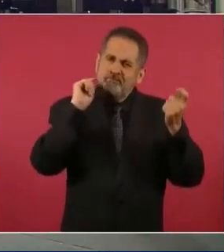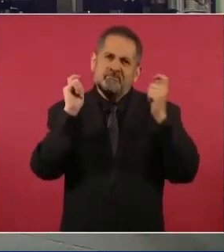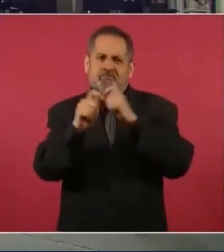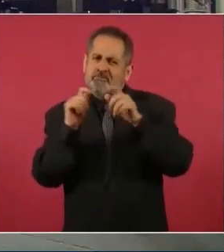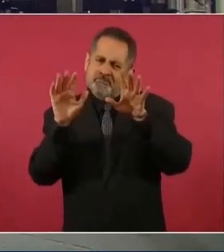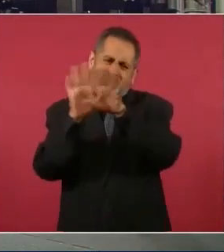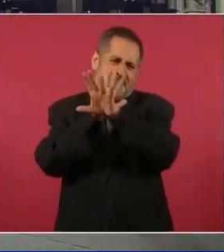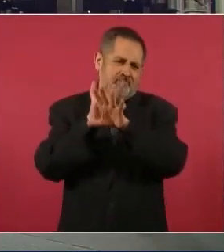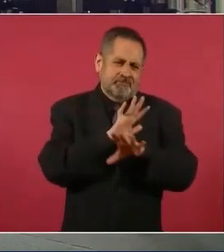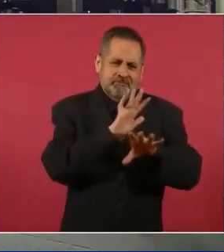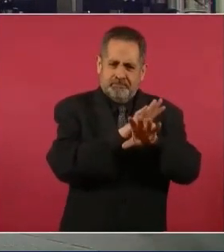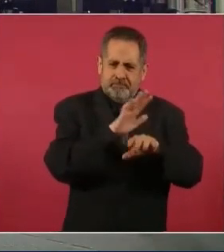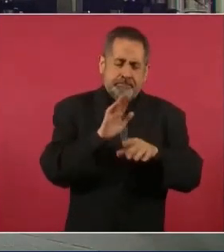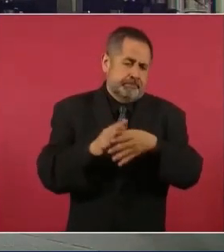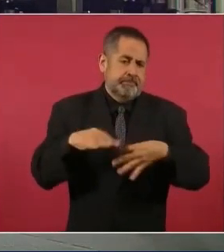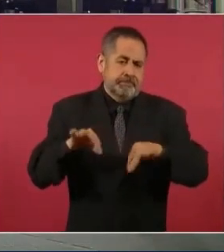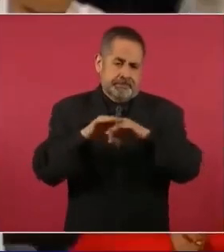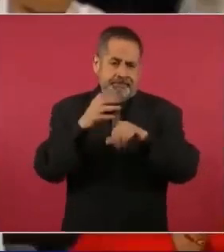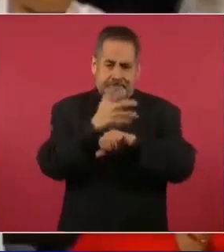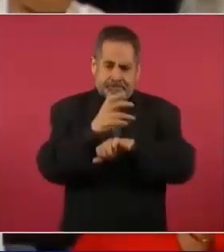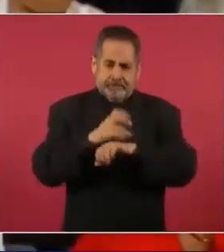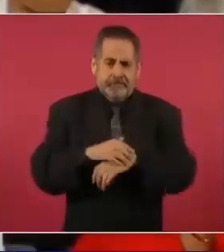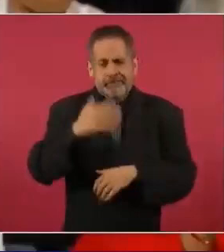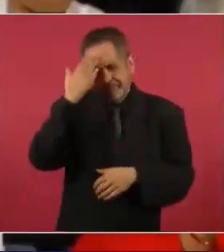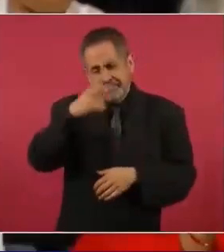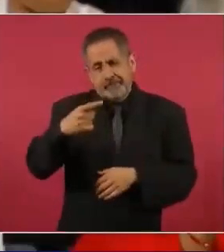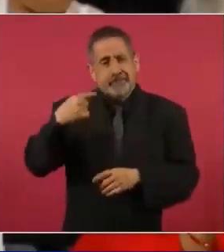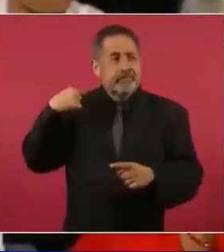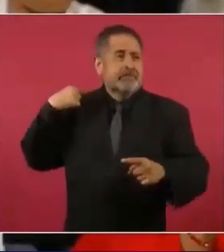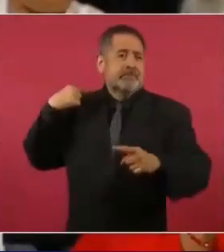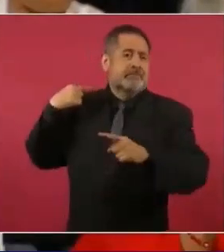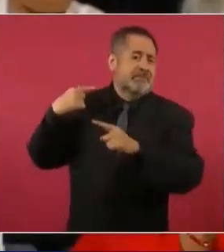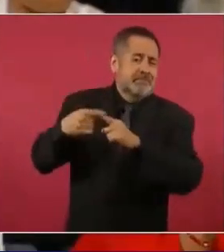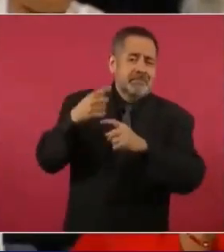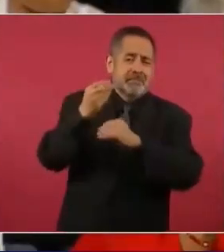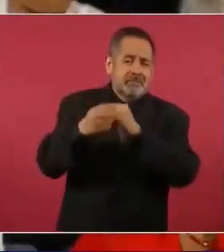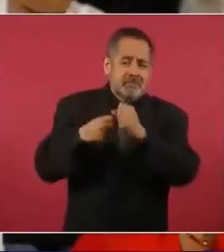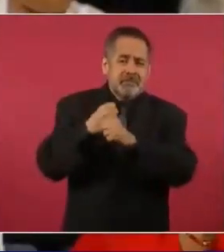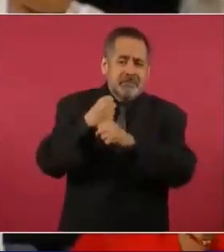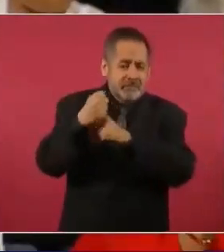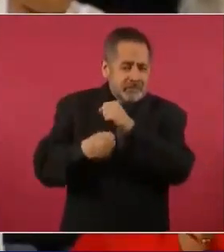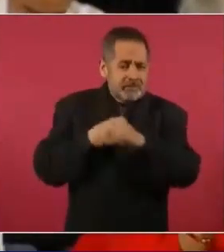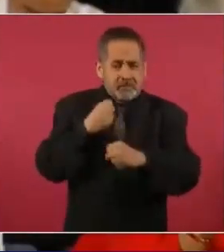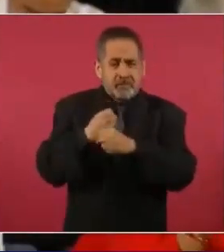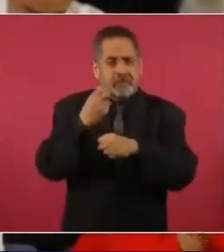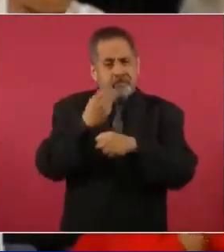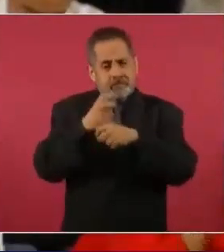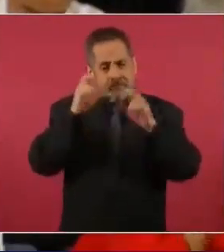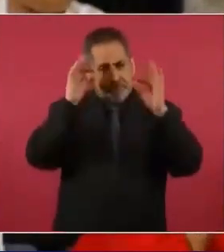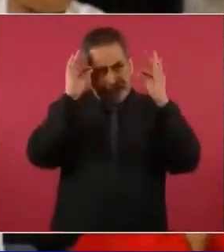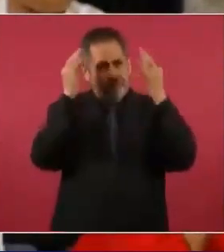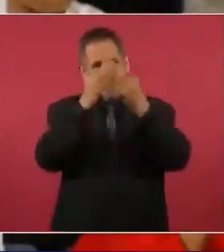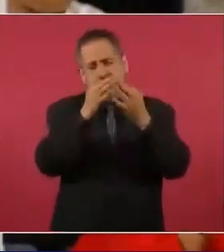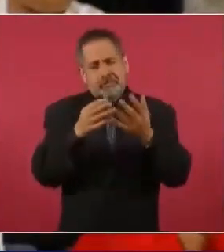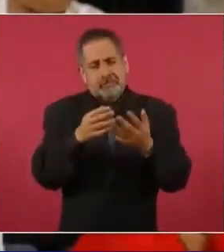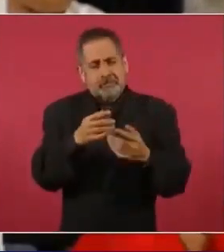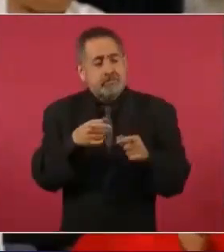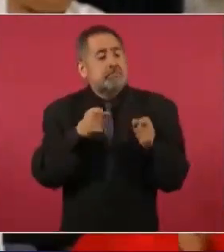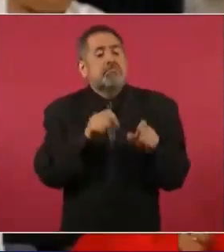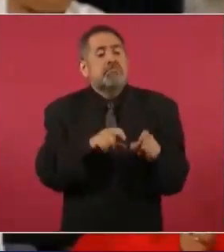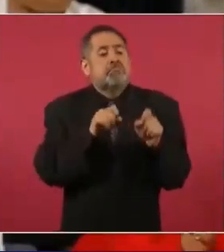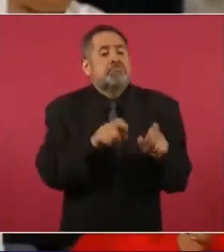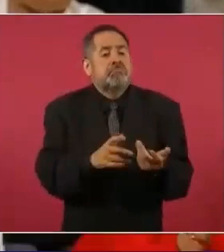Unidos. Obviamente esta estructura tiene ya años y pues no se ha revisado hasta la fecha. Por